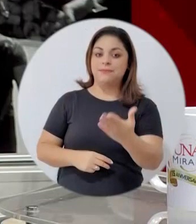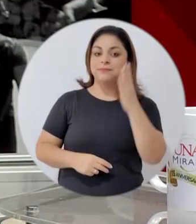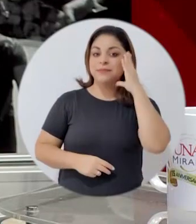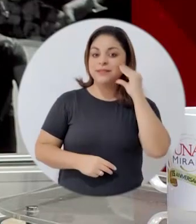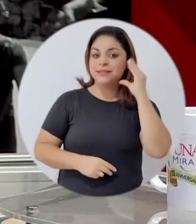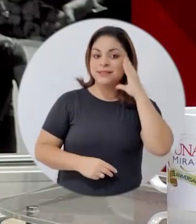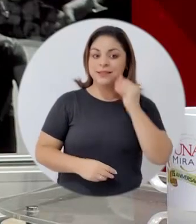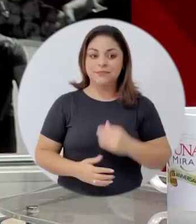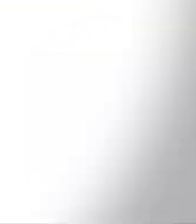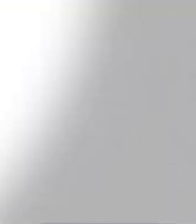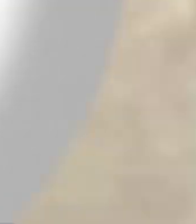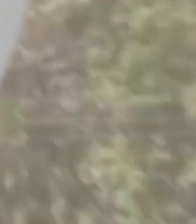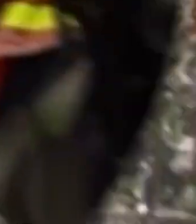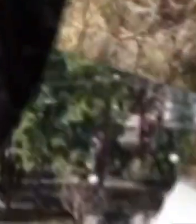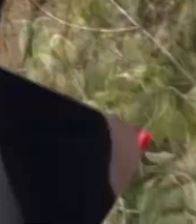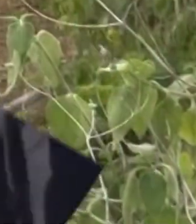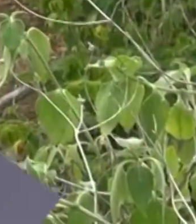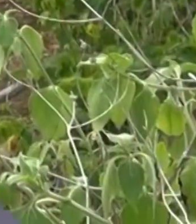la experiencia.